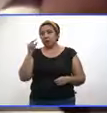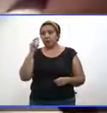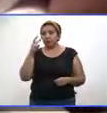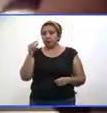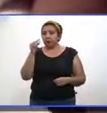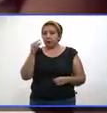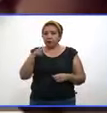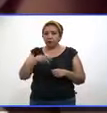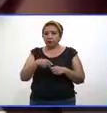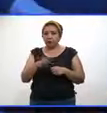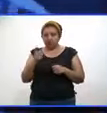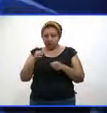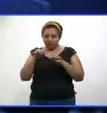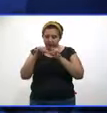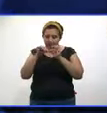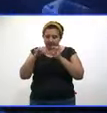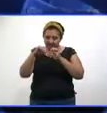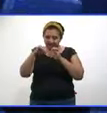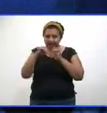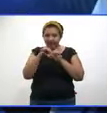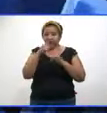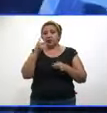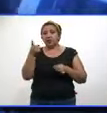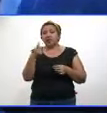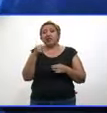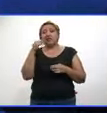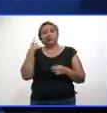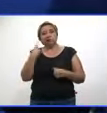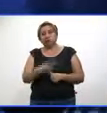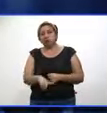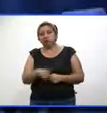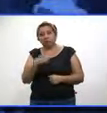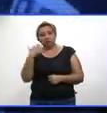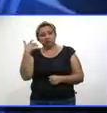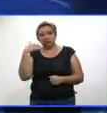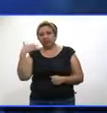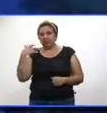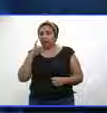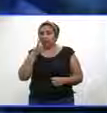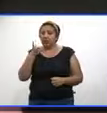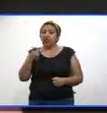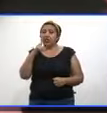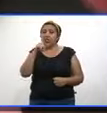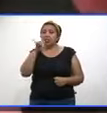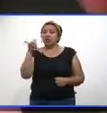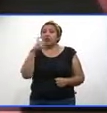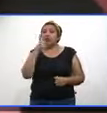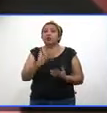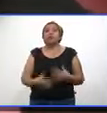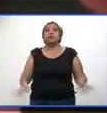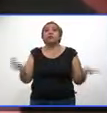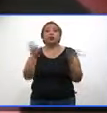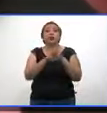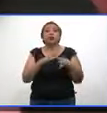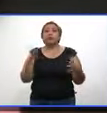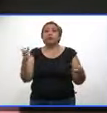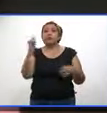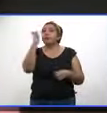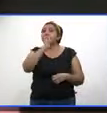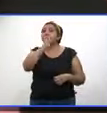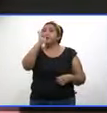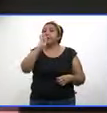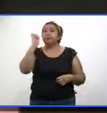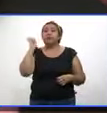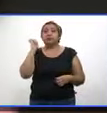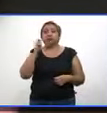pequeños orificios que se pueden convertir en grandes orificios con más complicaciones. Castilla Romero dijo que es importante realizar un cepillado con la